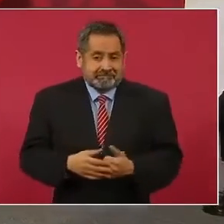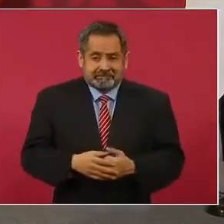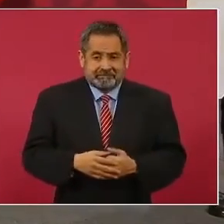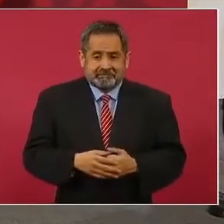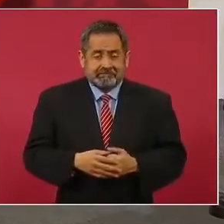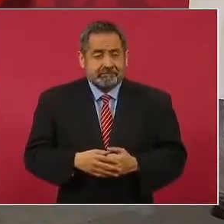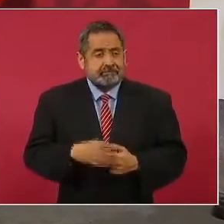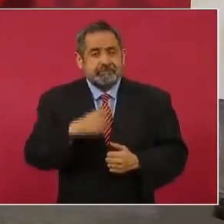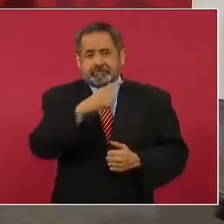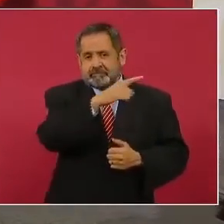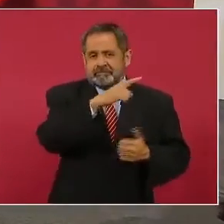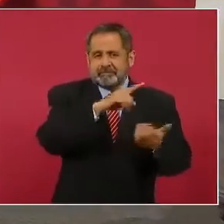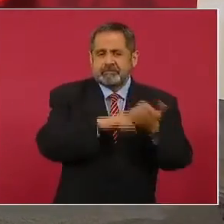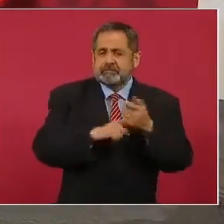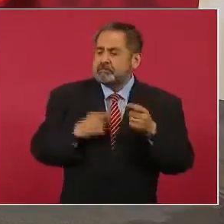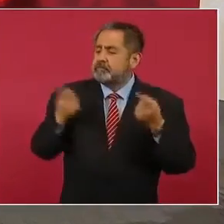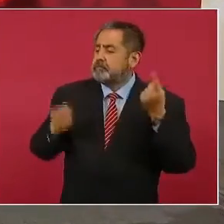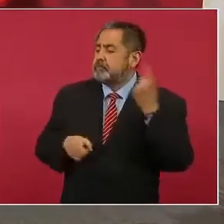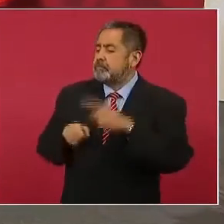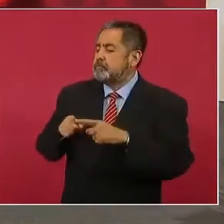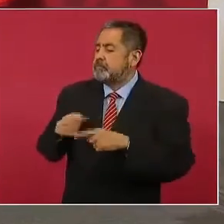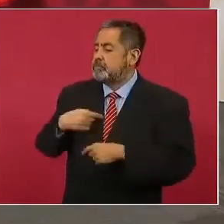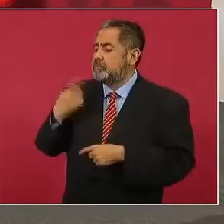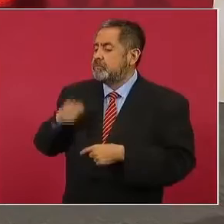tenían bajo sus órdenes